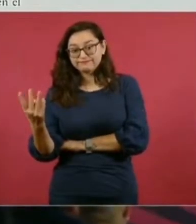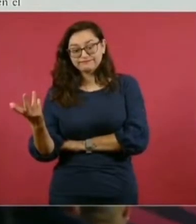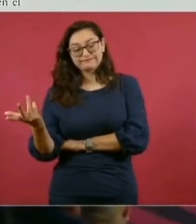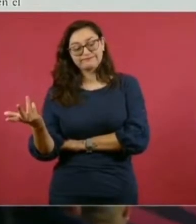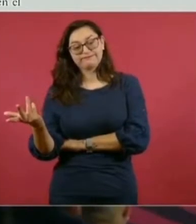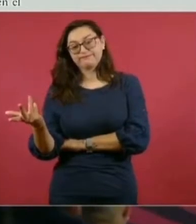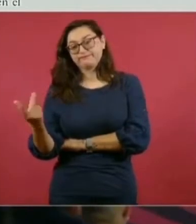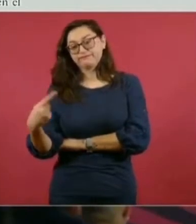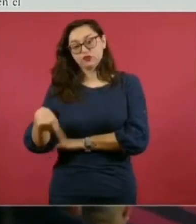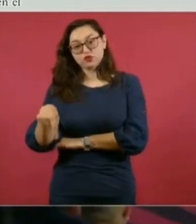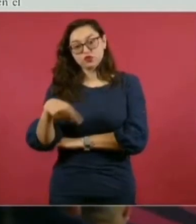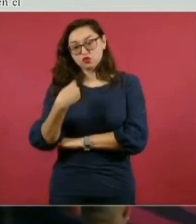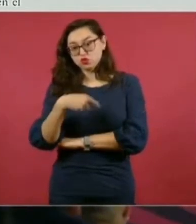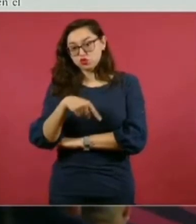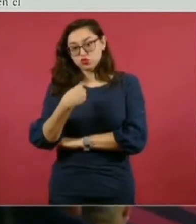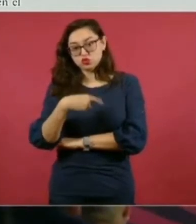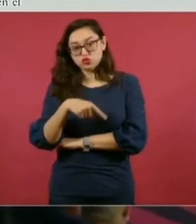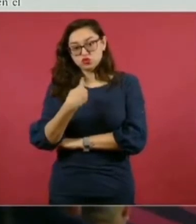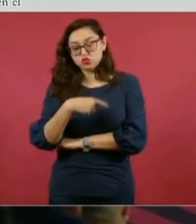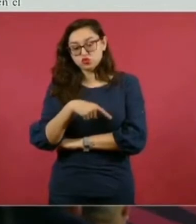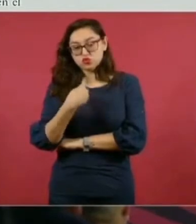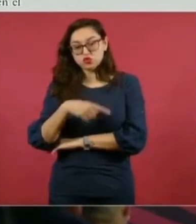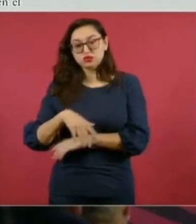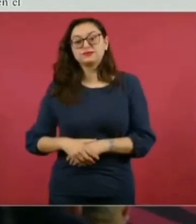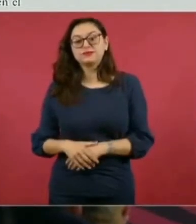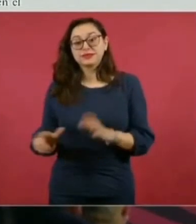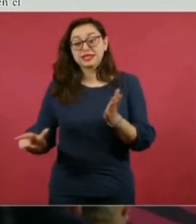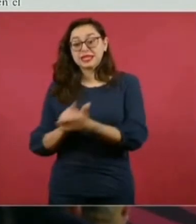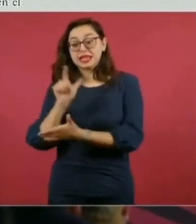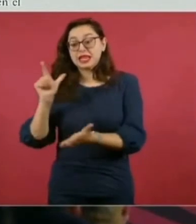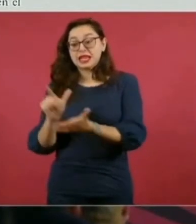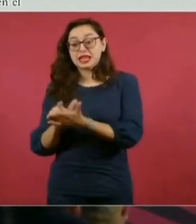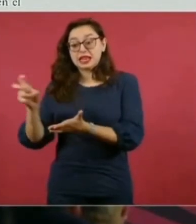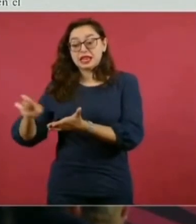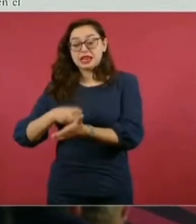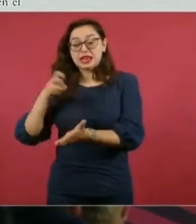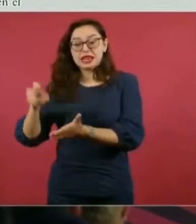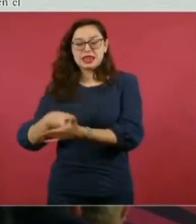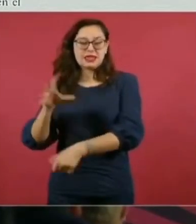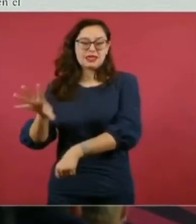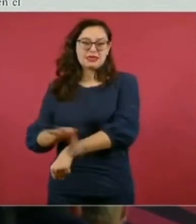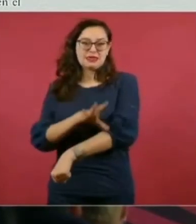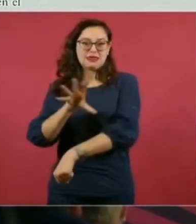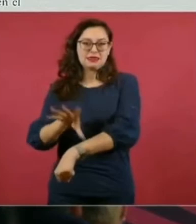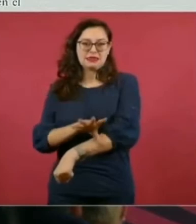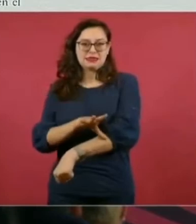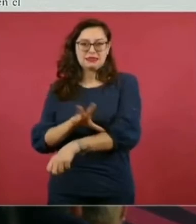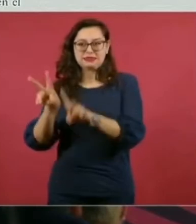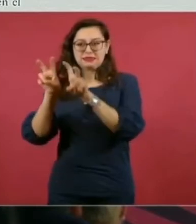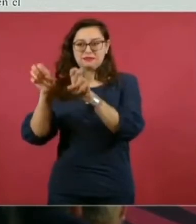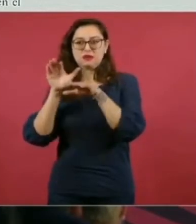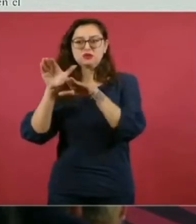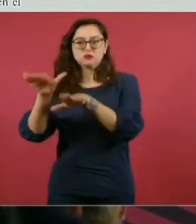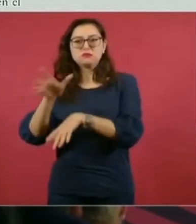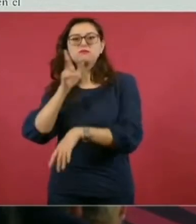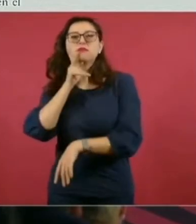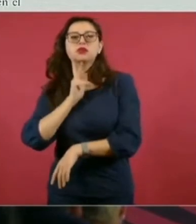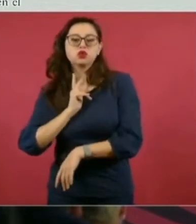Eso fue el resultado de la llamada reforma energética en materia de petróleo.